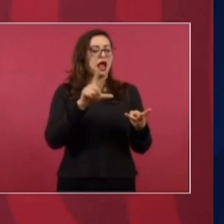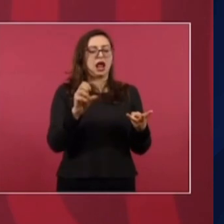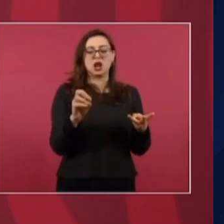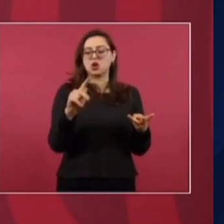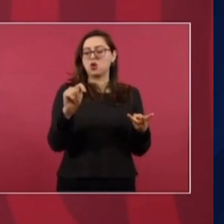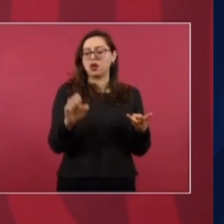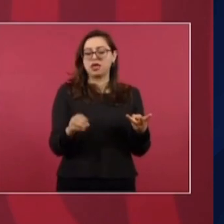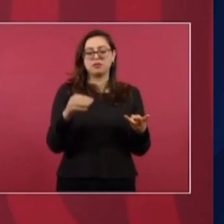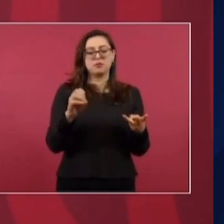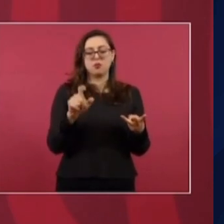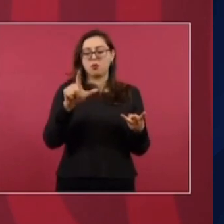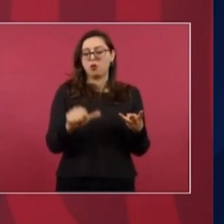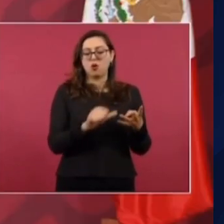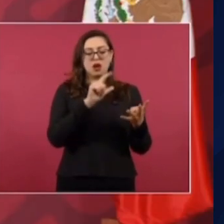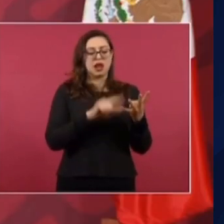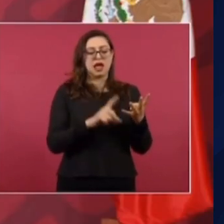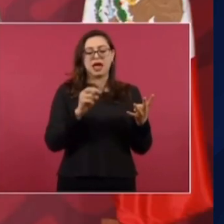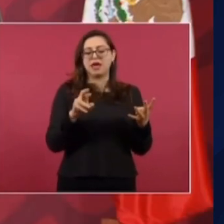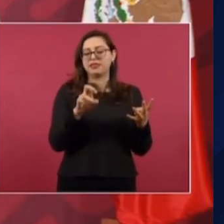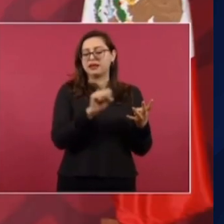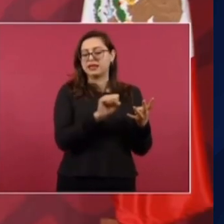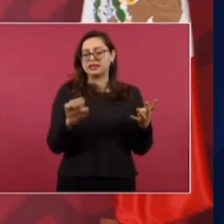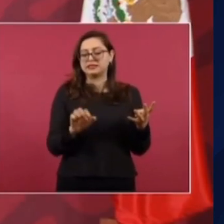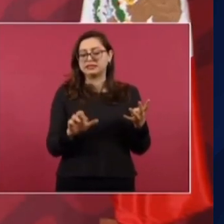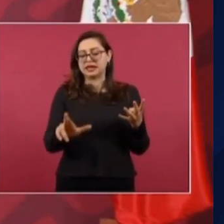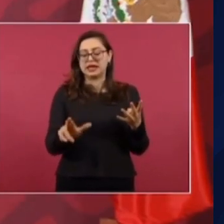de Mola y es